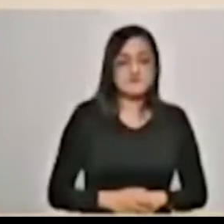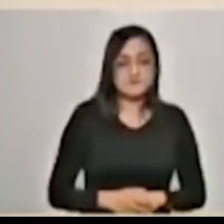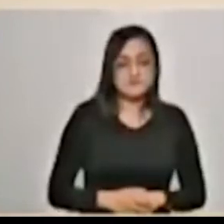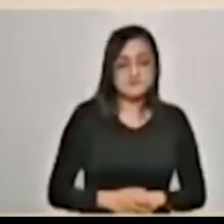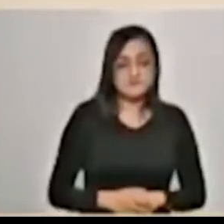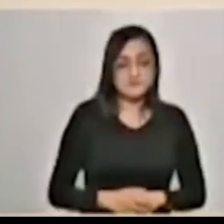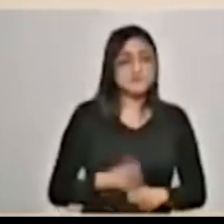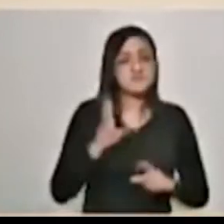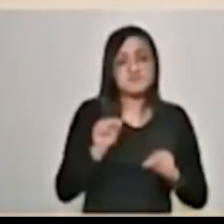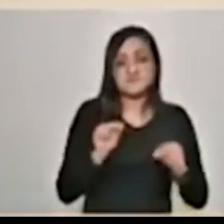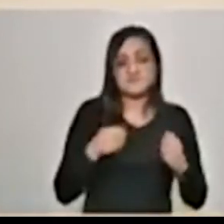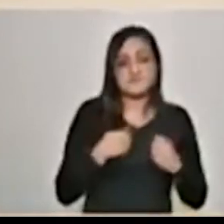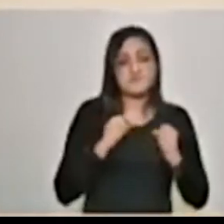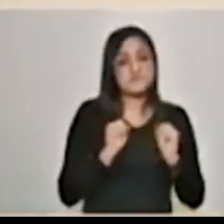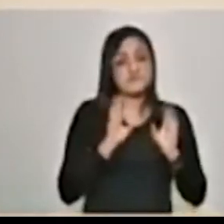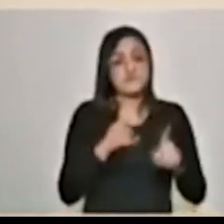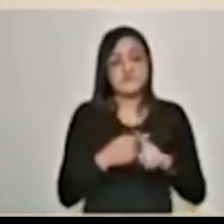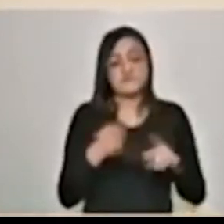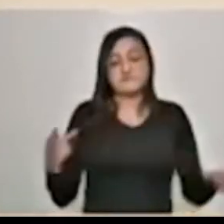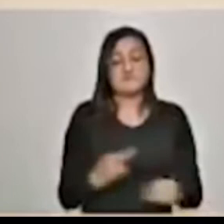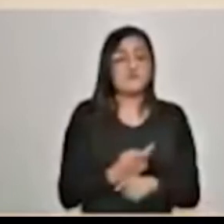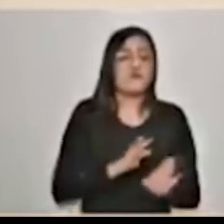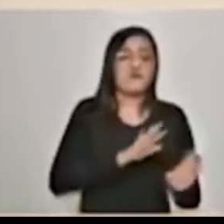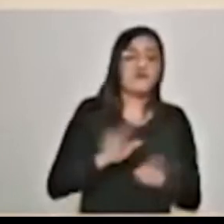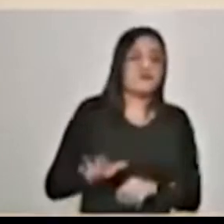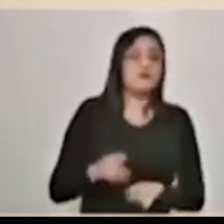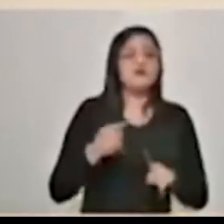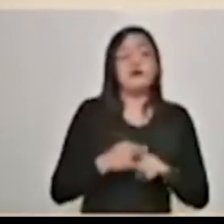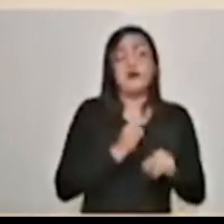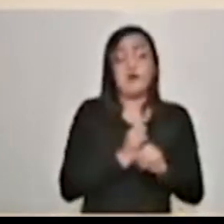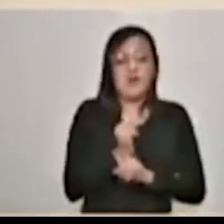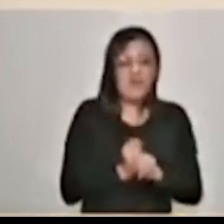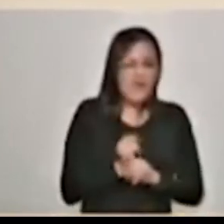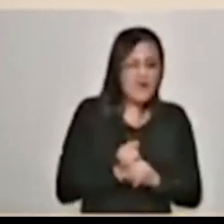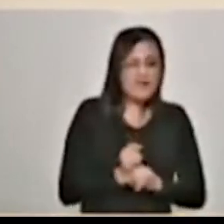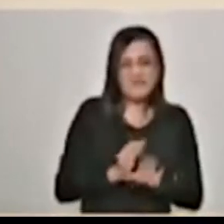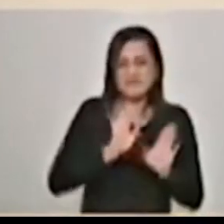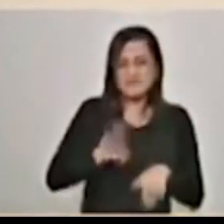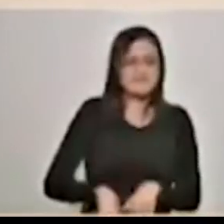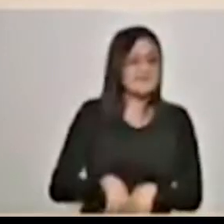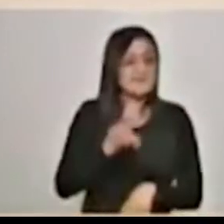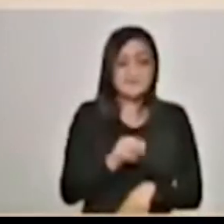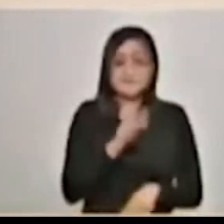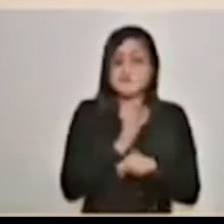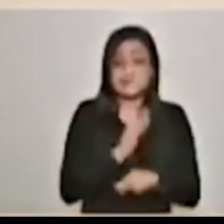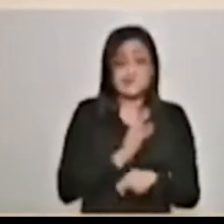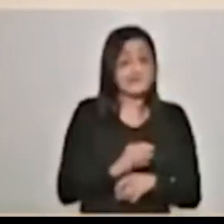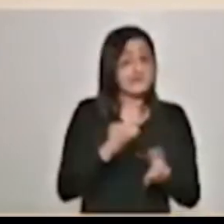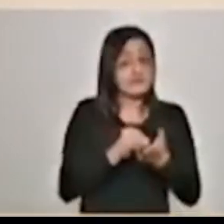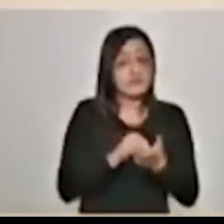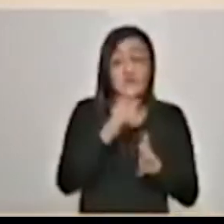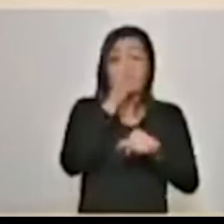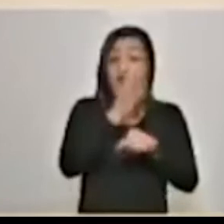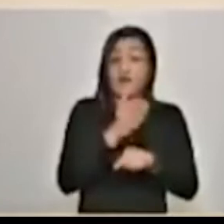No vamos a dejar que nada quede sin investigación y sin el correspondiente